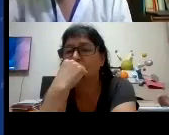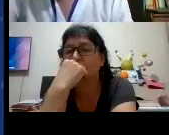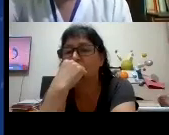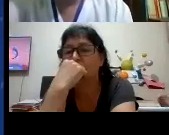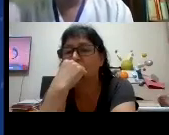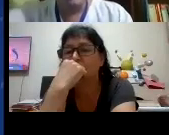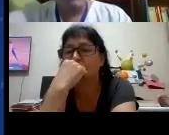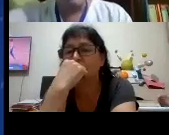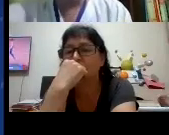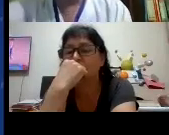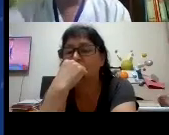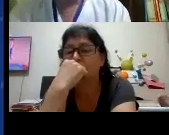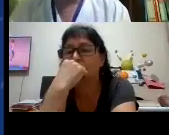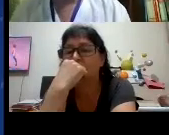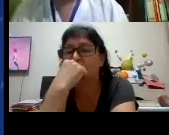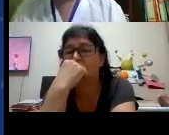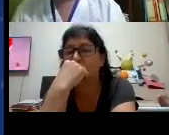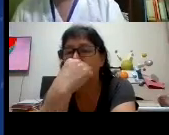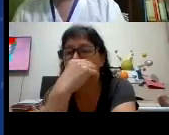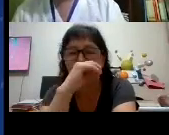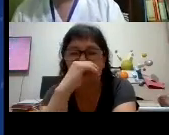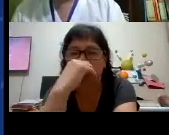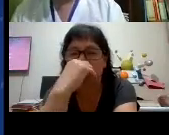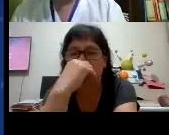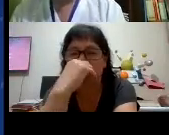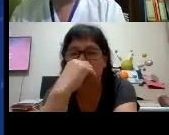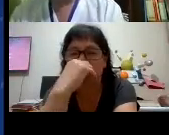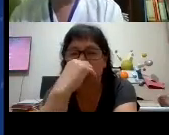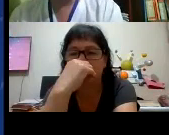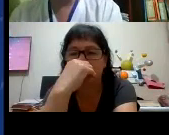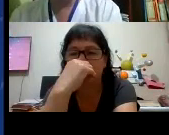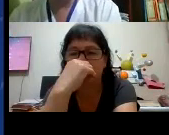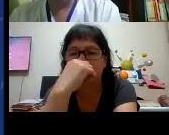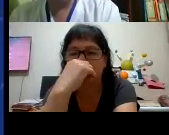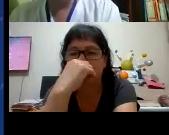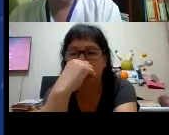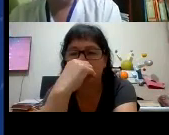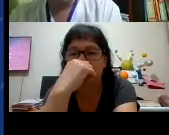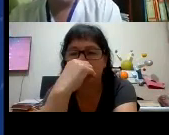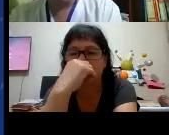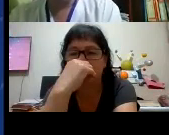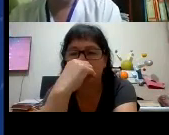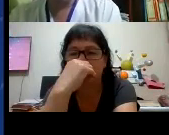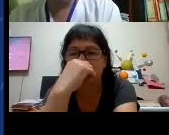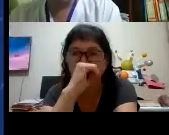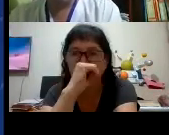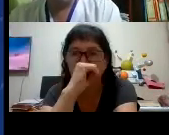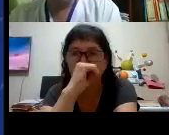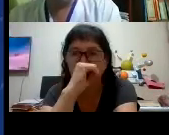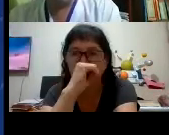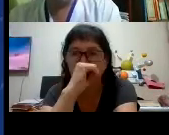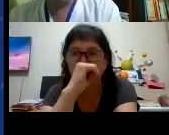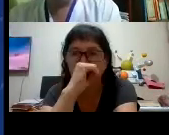de abordaje de la terapia respiratoria. Consideramos que fue fundamental poder tratar a los pacientes que llevaban